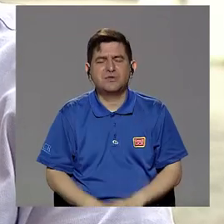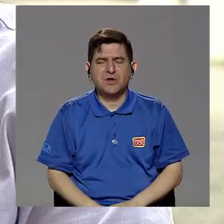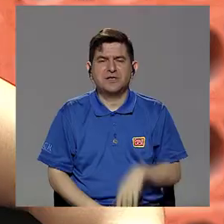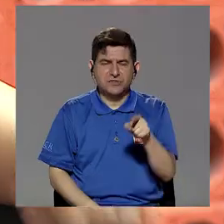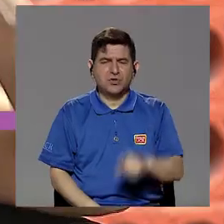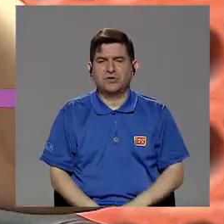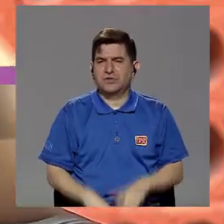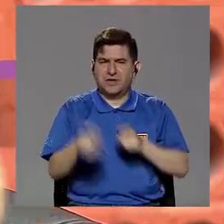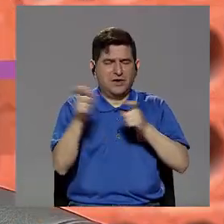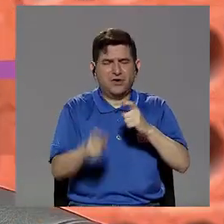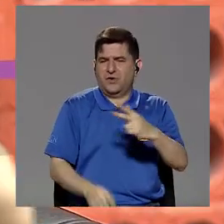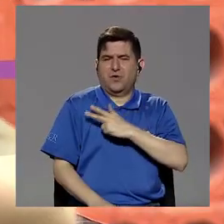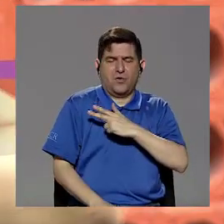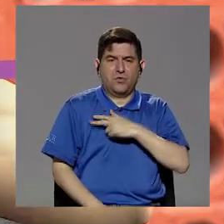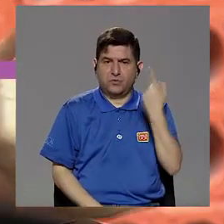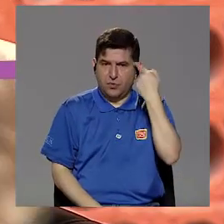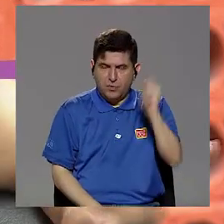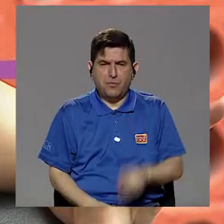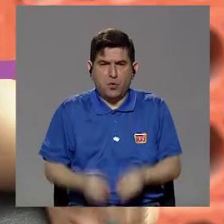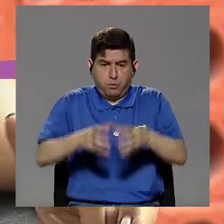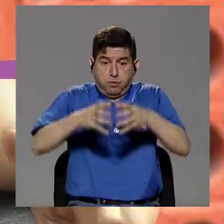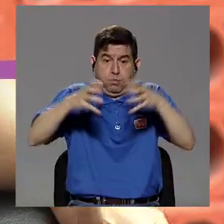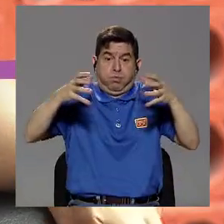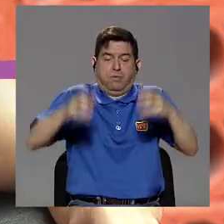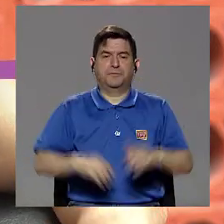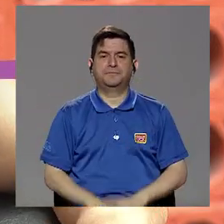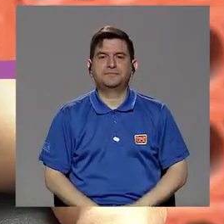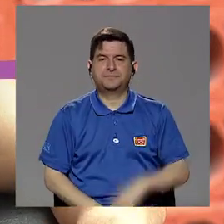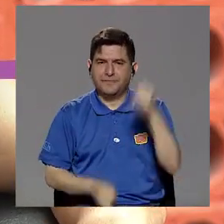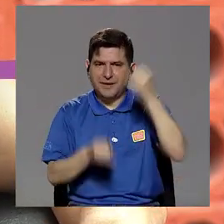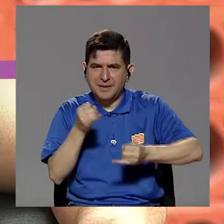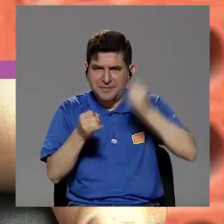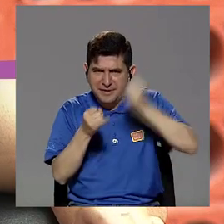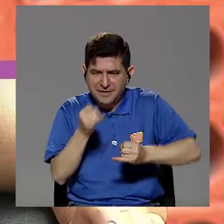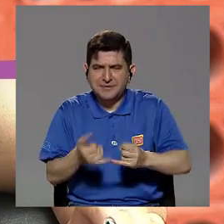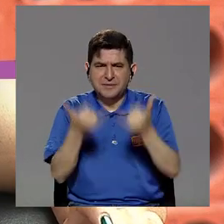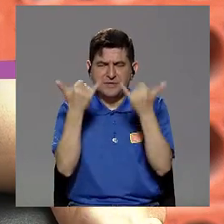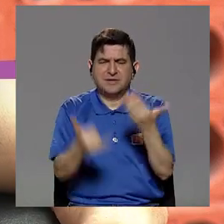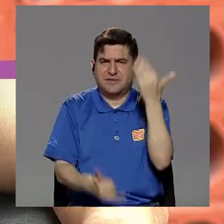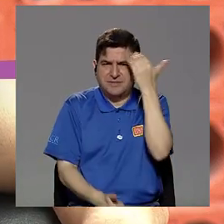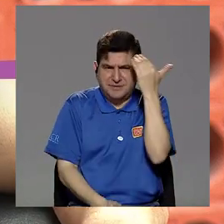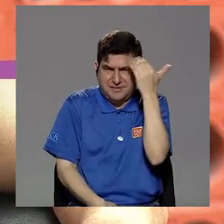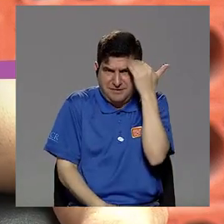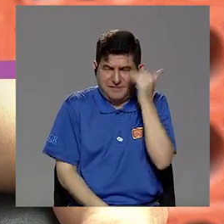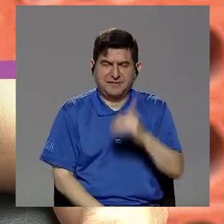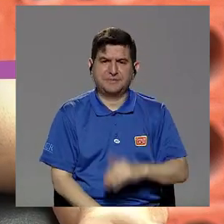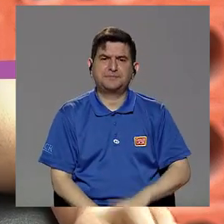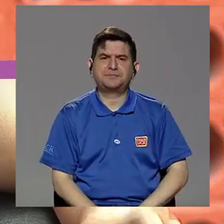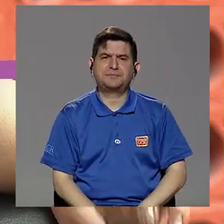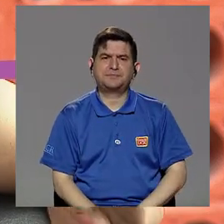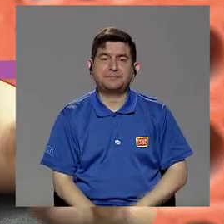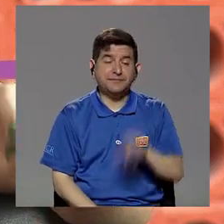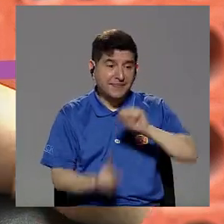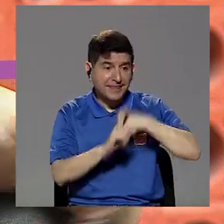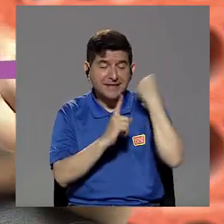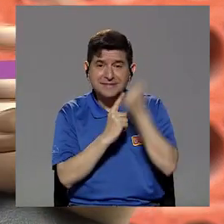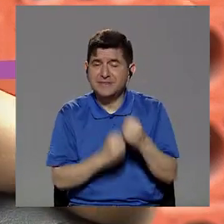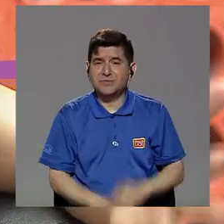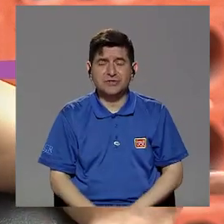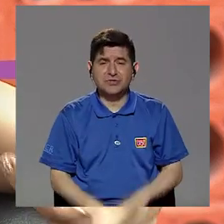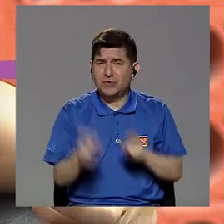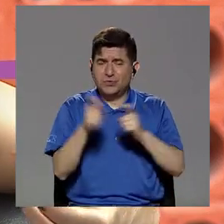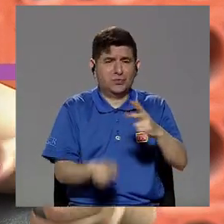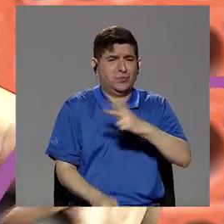Uh-huh. Doctor, para terminar este bloque, me gustaría saber... ¿Esta situación